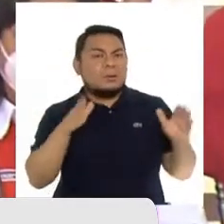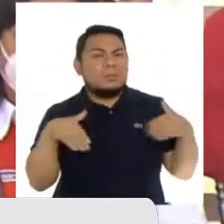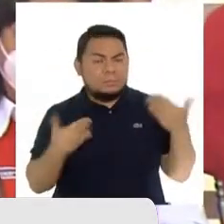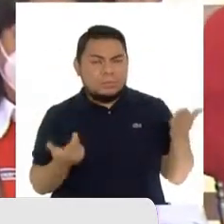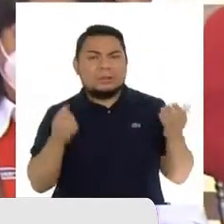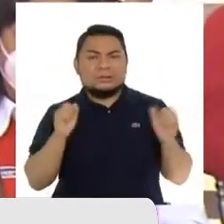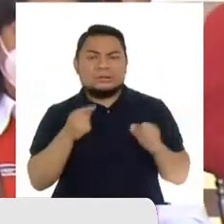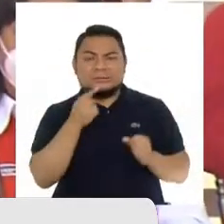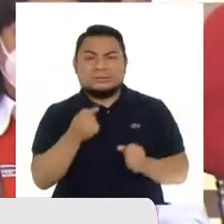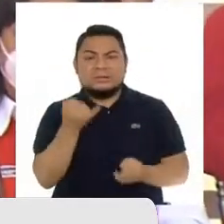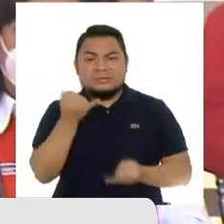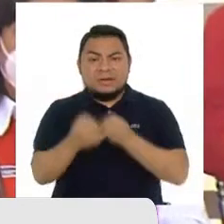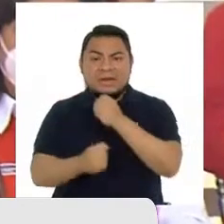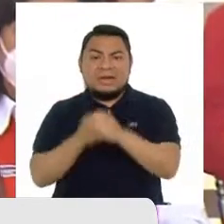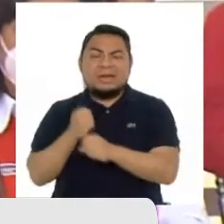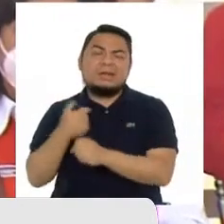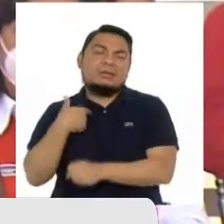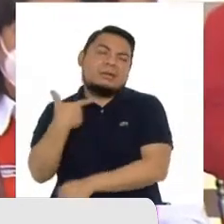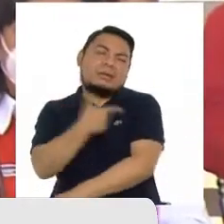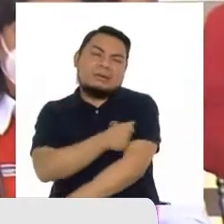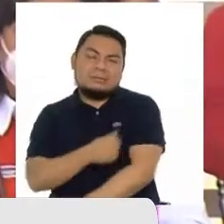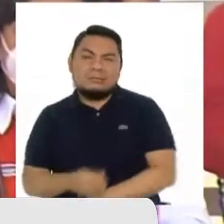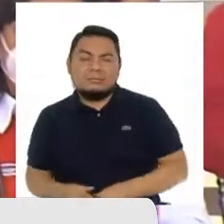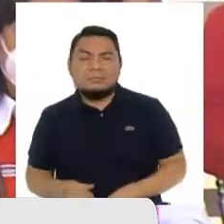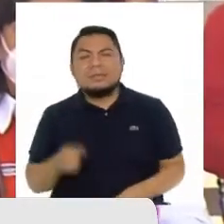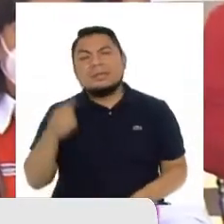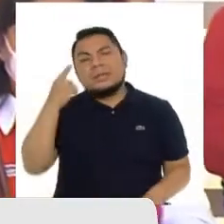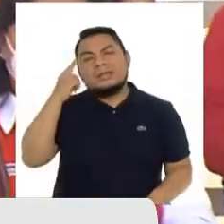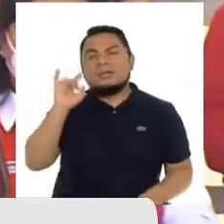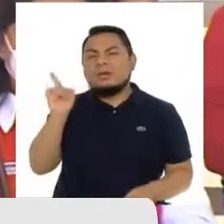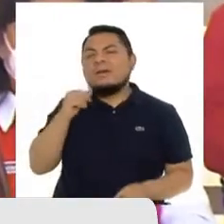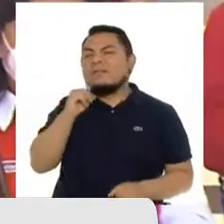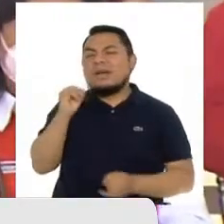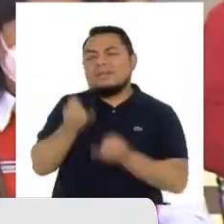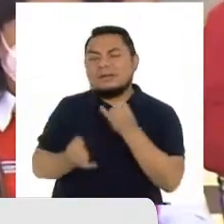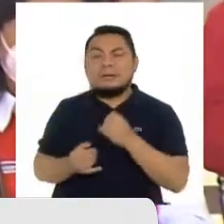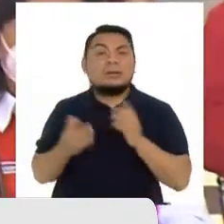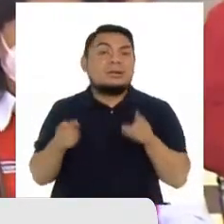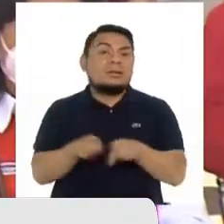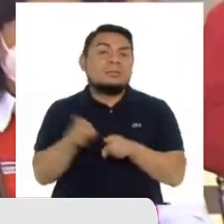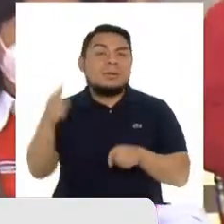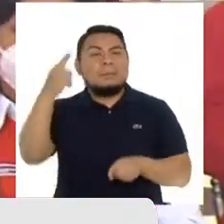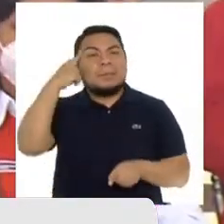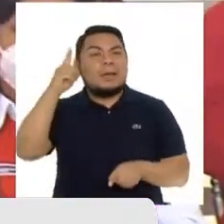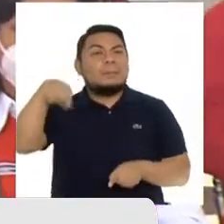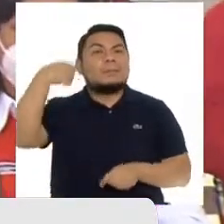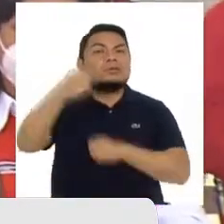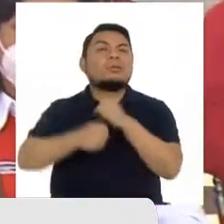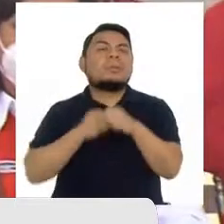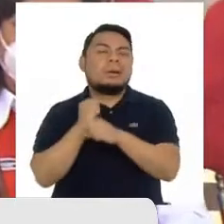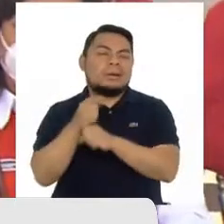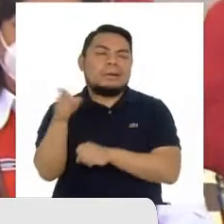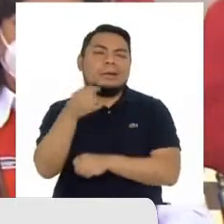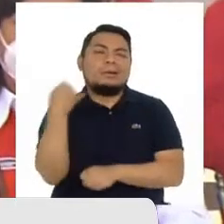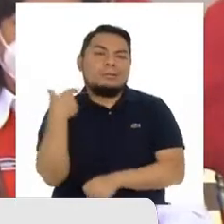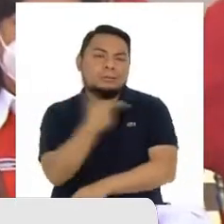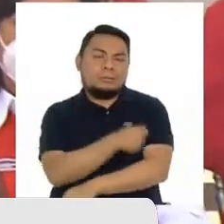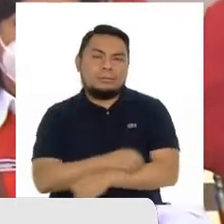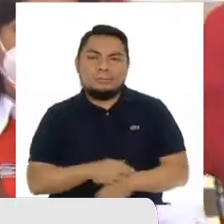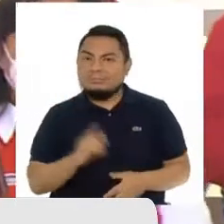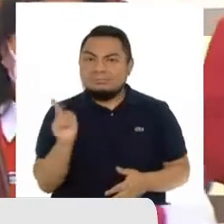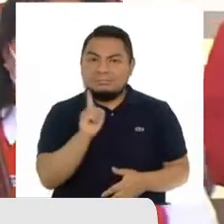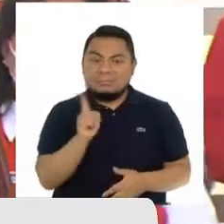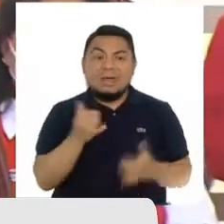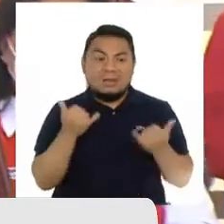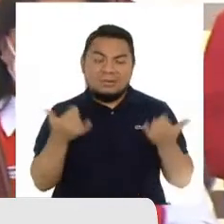inmunizados a fin de año o incluso en el 2022 hoy tenemos no